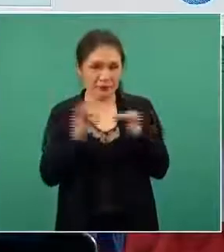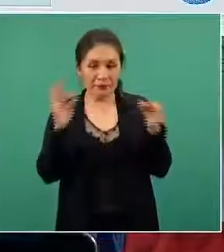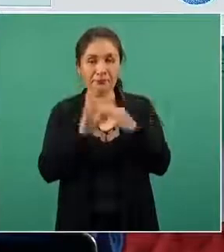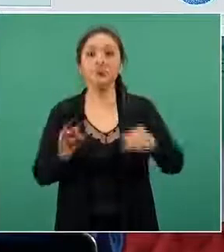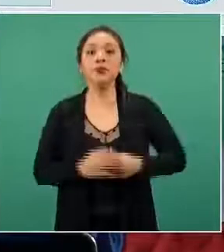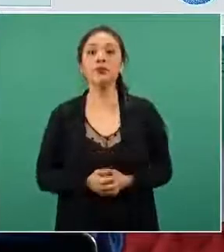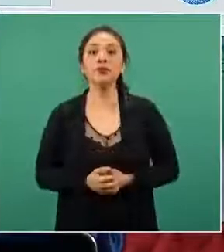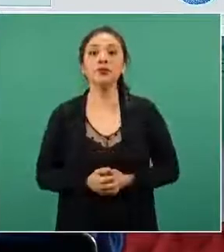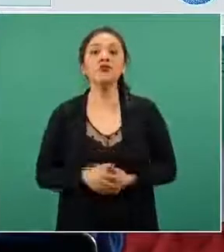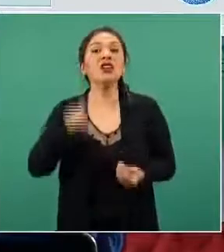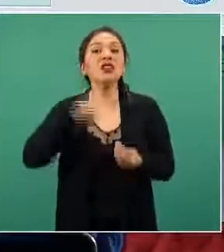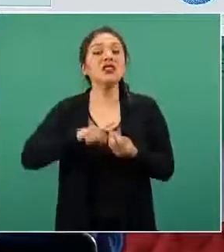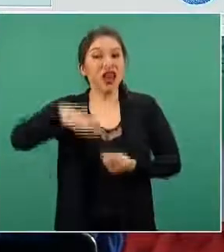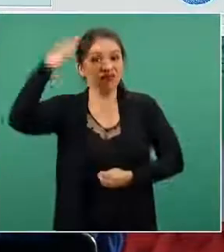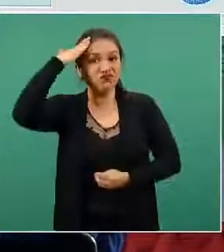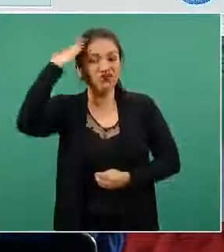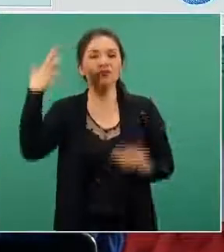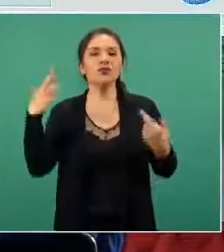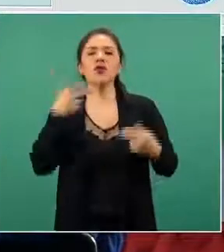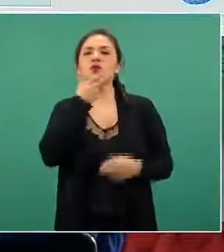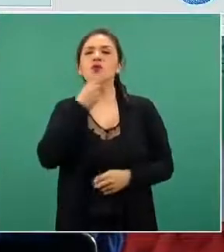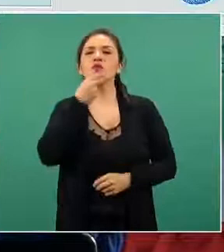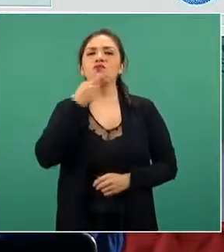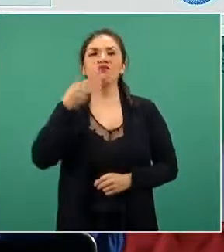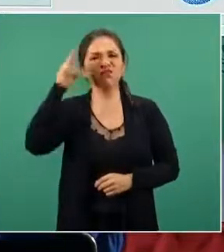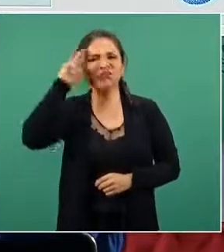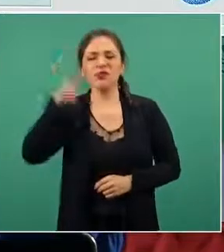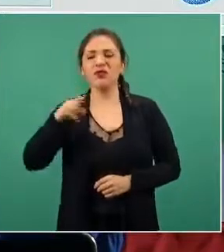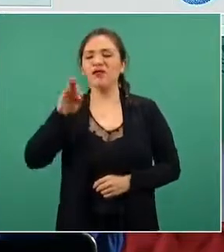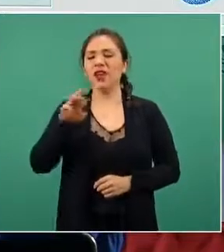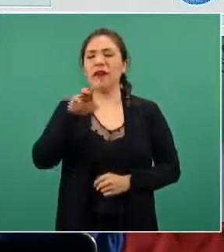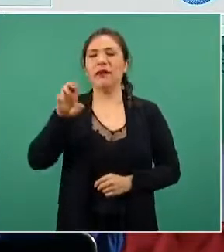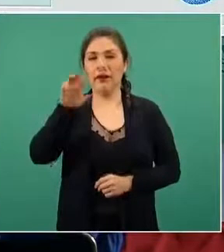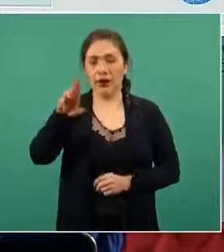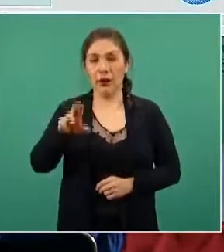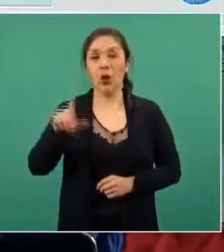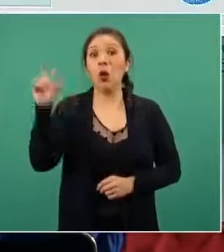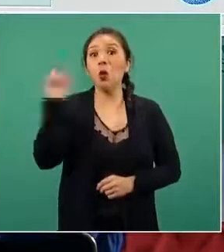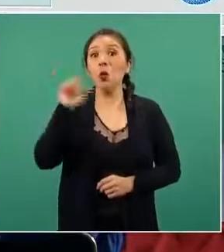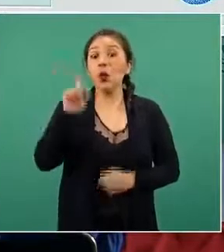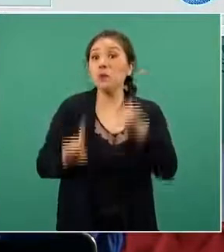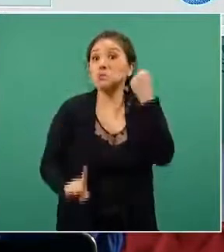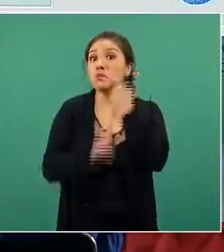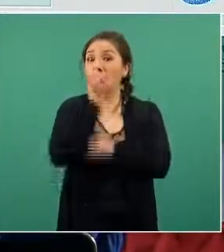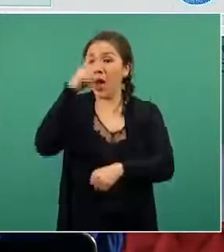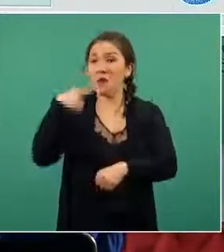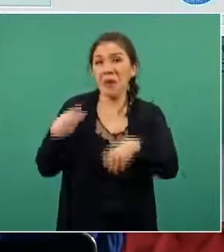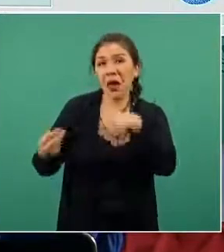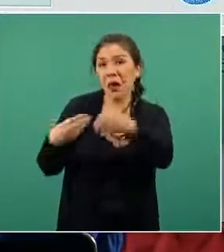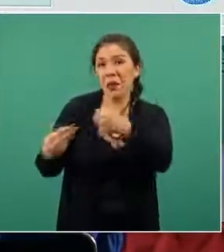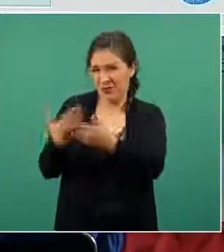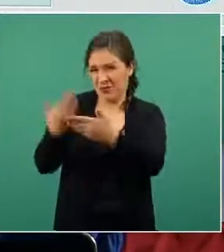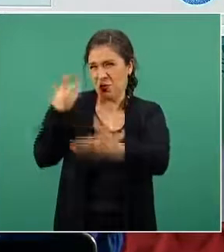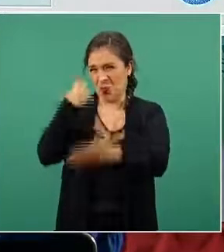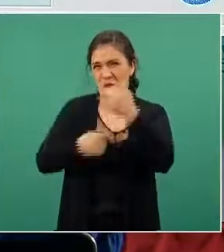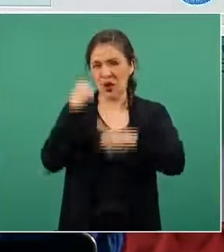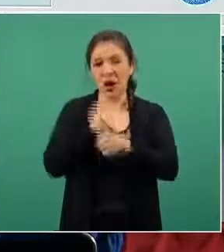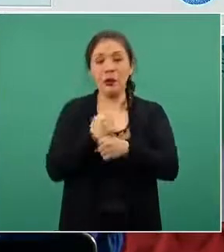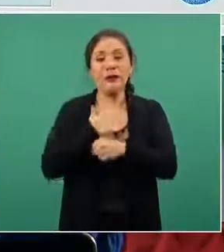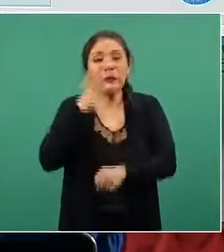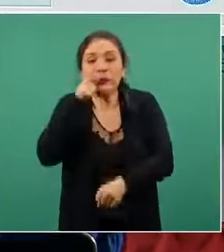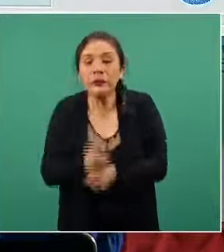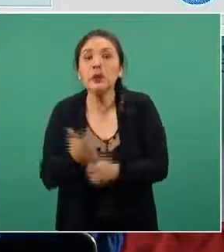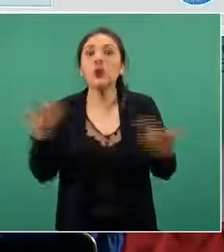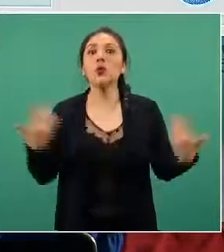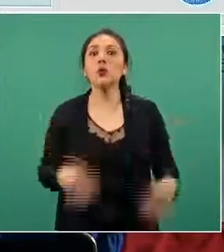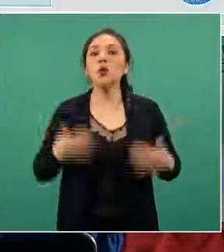rápidamente. Bajo el liderazgo del maestro Ferrer, cuando se vino la pandemia el año pasado, nos dimos cuenta que teníamos